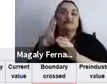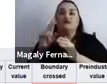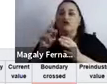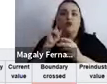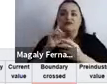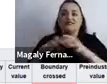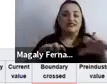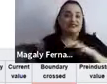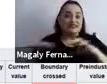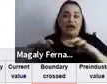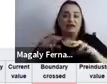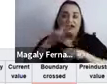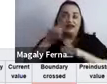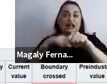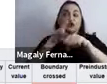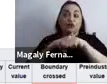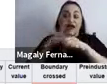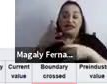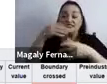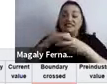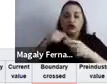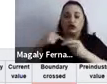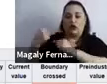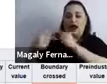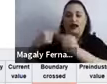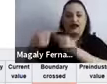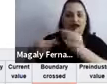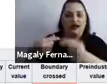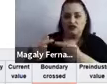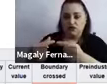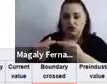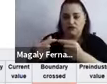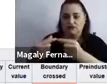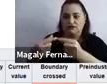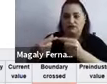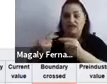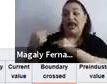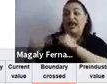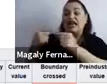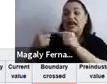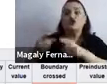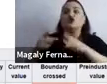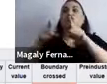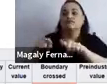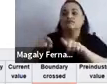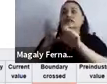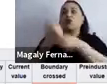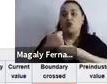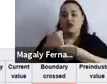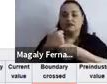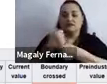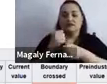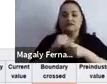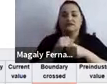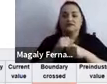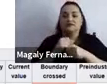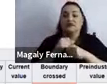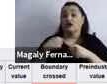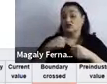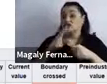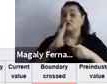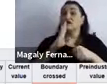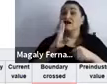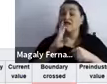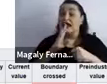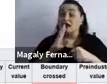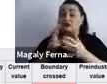naturales dentro de nuestra generación, dentro de la generación que los ocasiona. A menudo cuando hablamos de